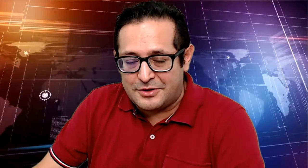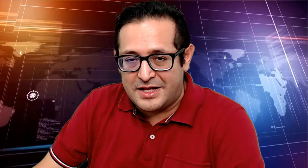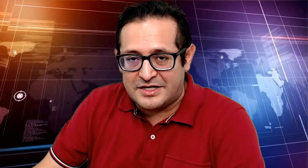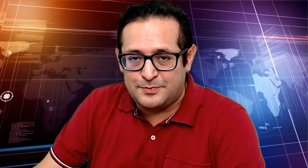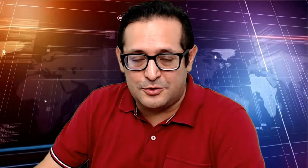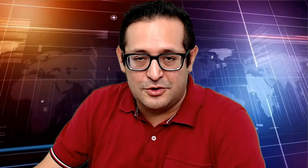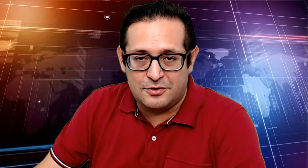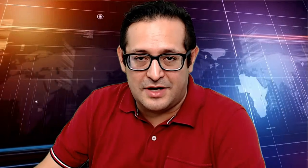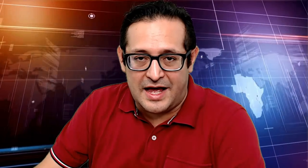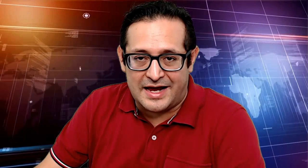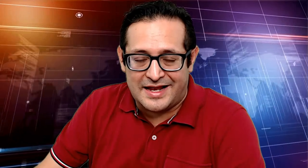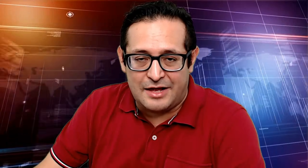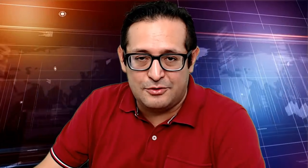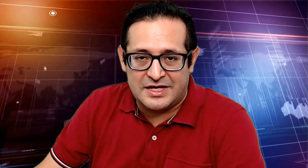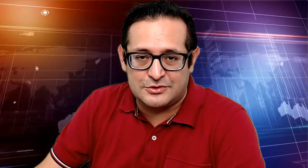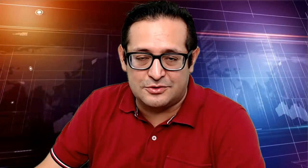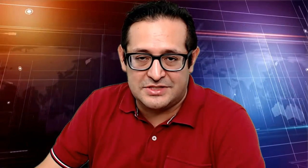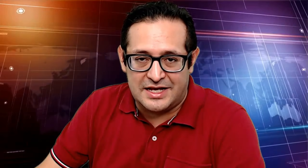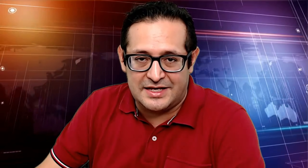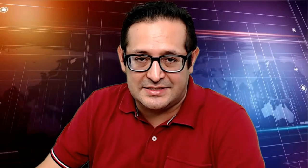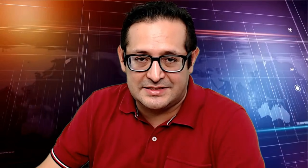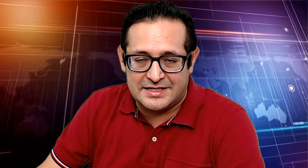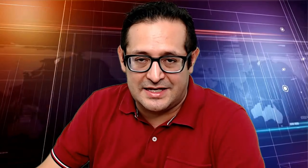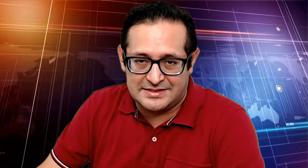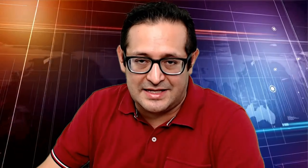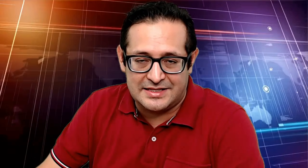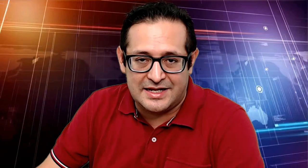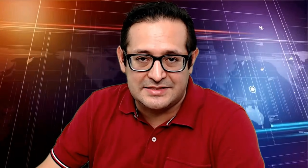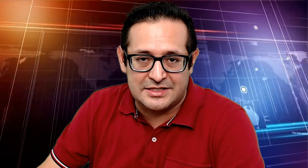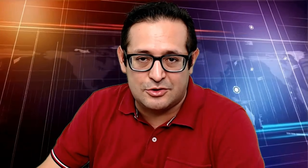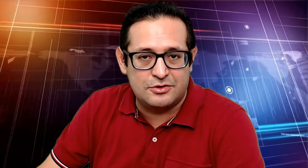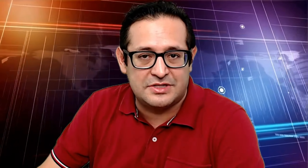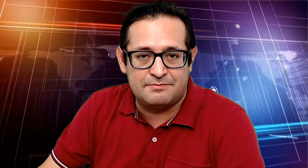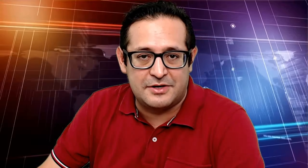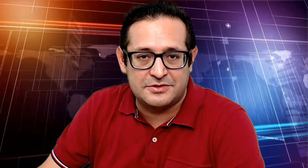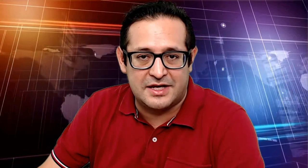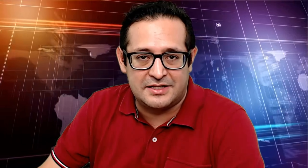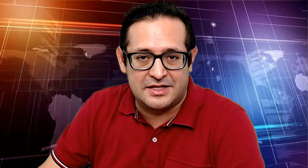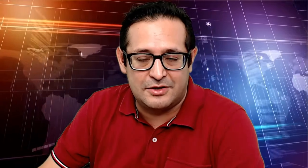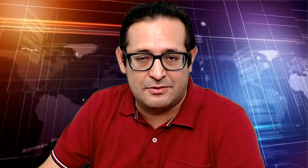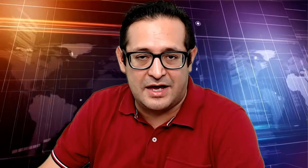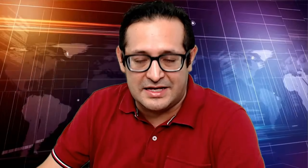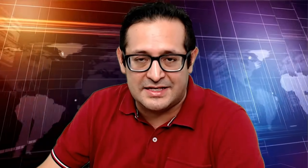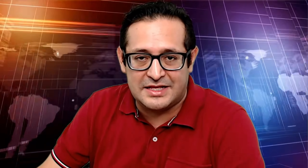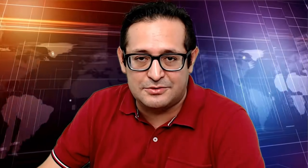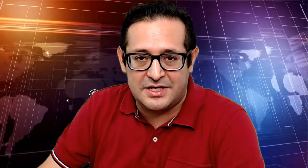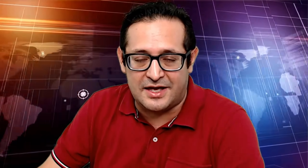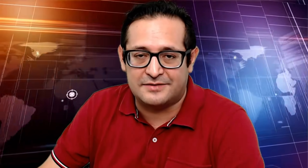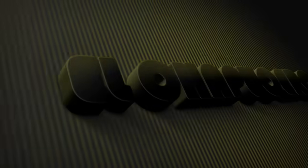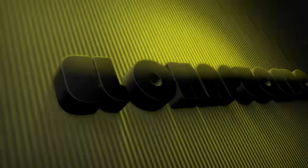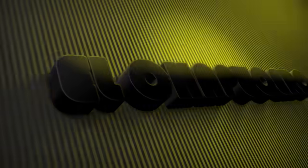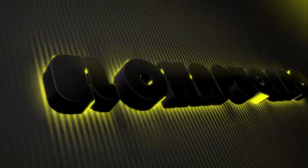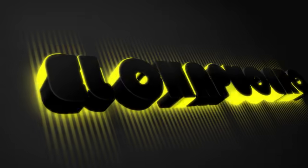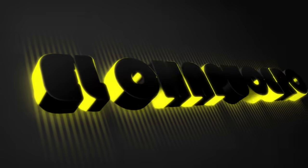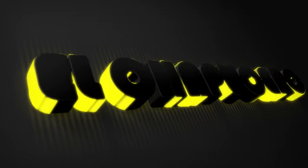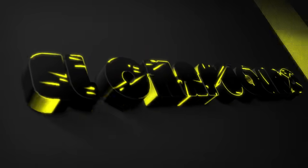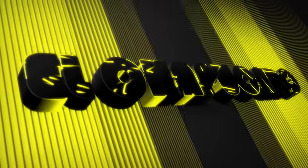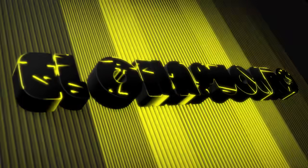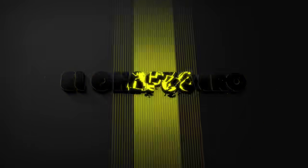Hoy Obrador le respondió a Claudio X González, que está detrás de todos los amparos que han detenido a Santa Lucía.